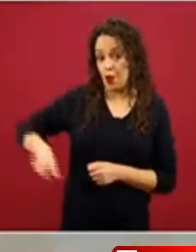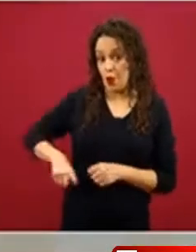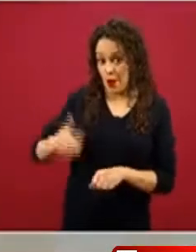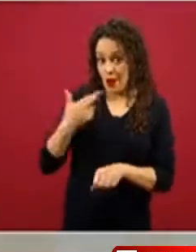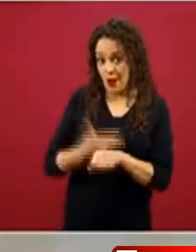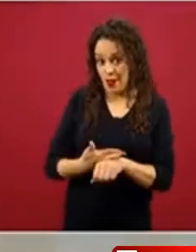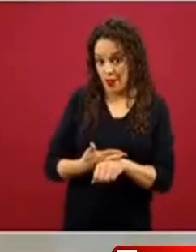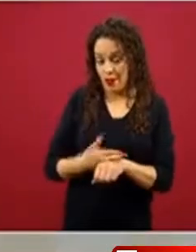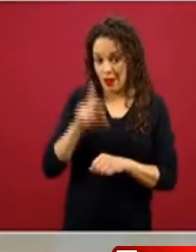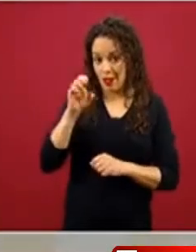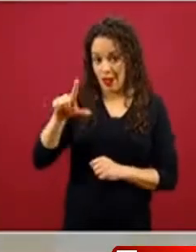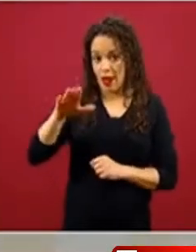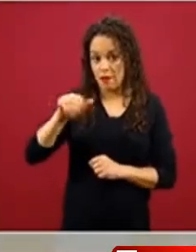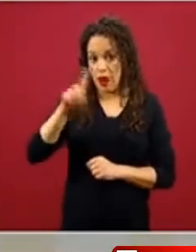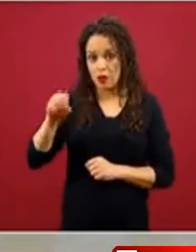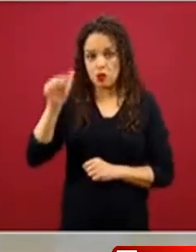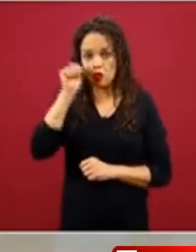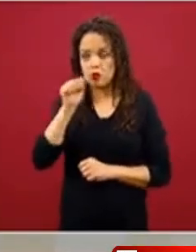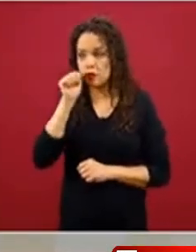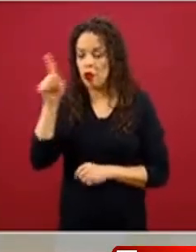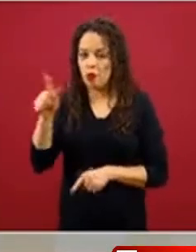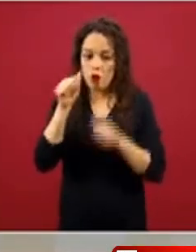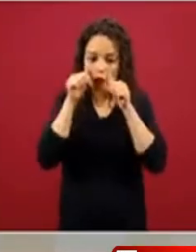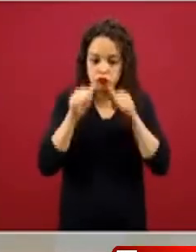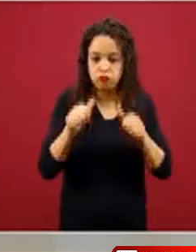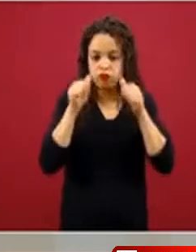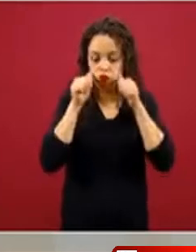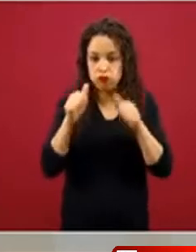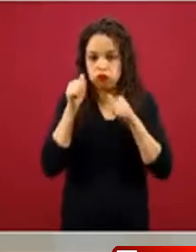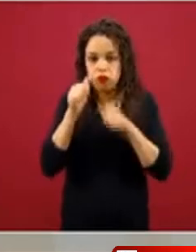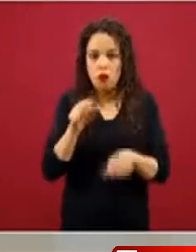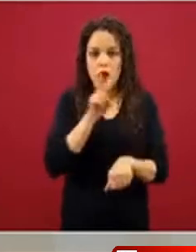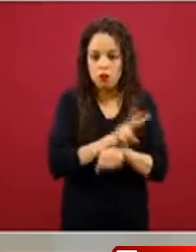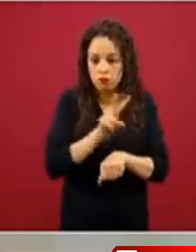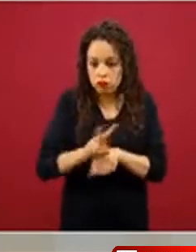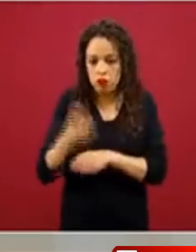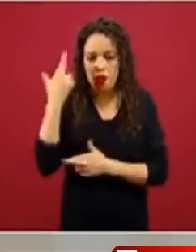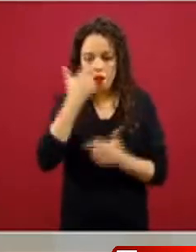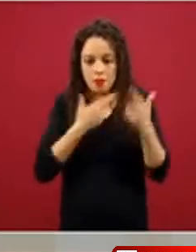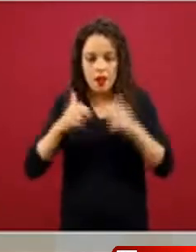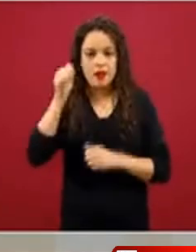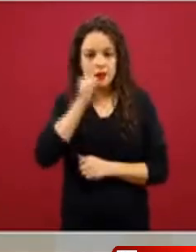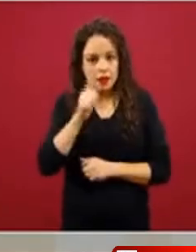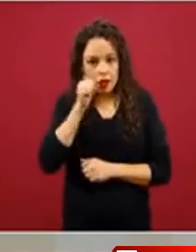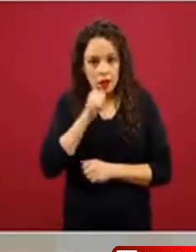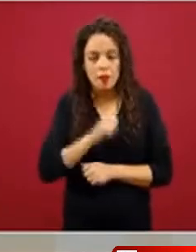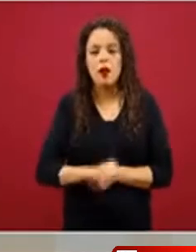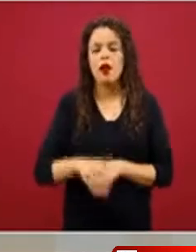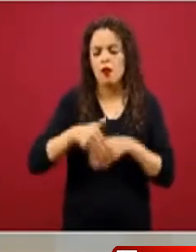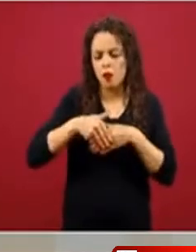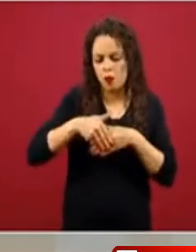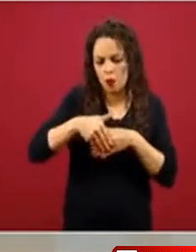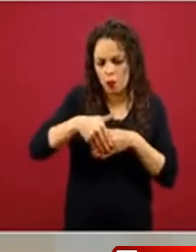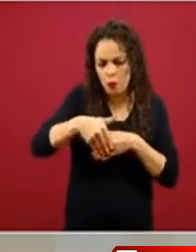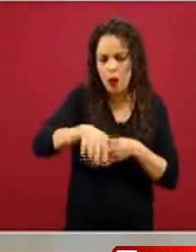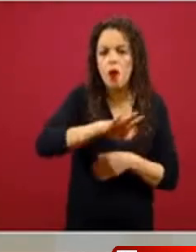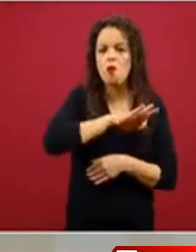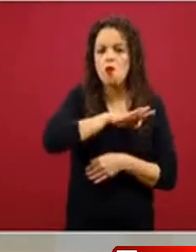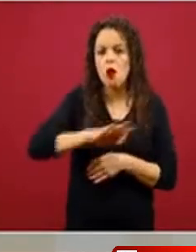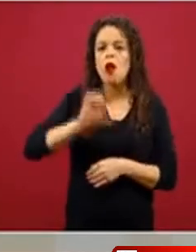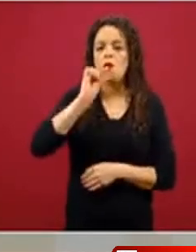del Mazo, que también siempre ha estado muy atento de la situación, ya va a ser considerado un periodo de transición y él